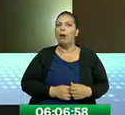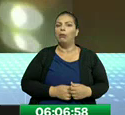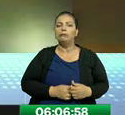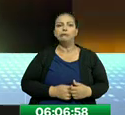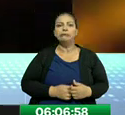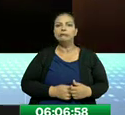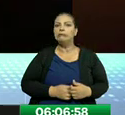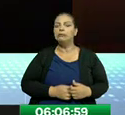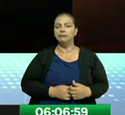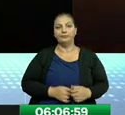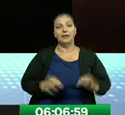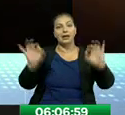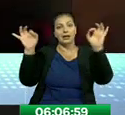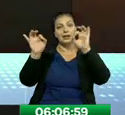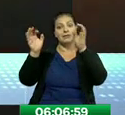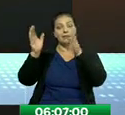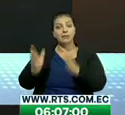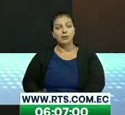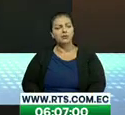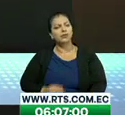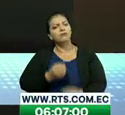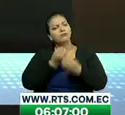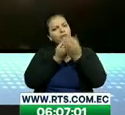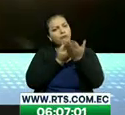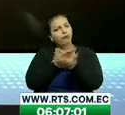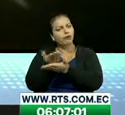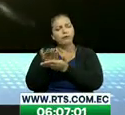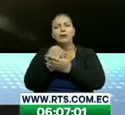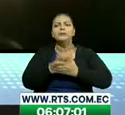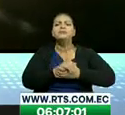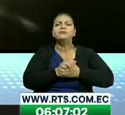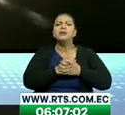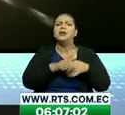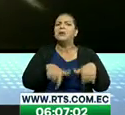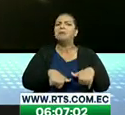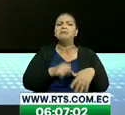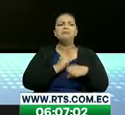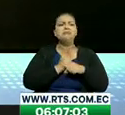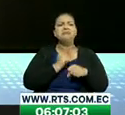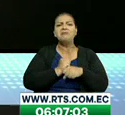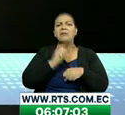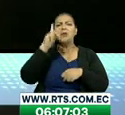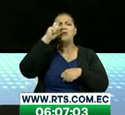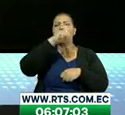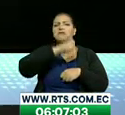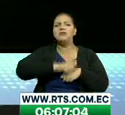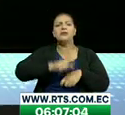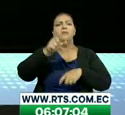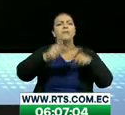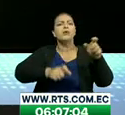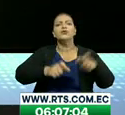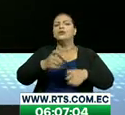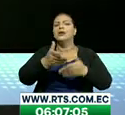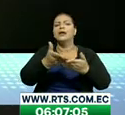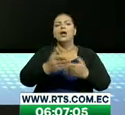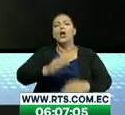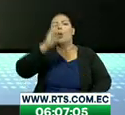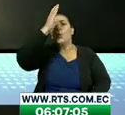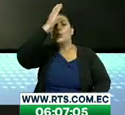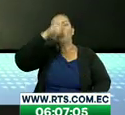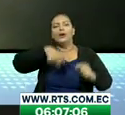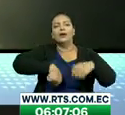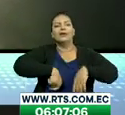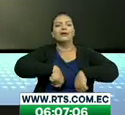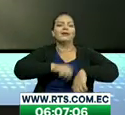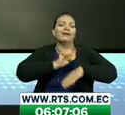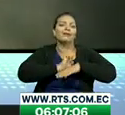no hay mantenimiento preventivo, sino cuando hay este tipo de situaciones. Y con los vehículos es lo mismo, ¿ah? Sí, claro. Con los vehículos es lo mismo, no dice. Llamo a mi